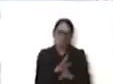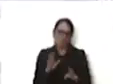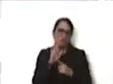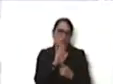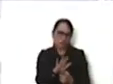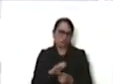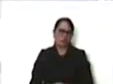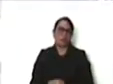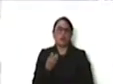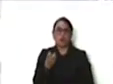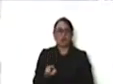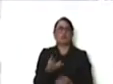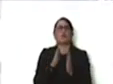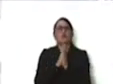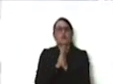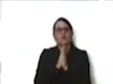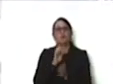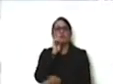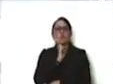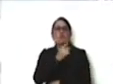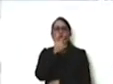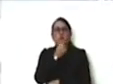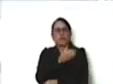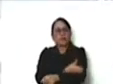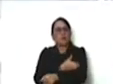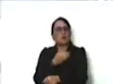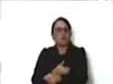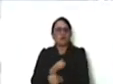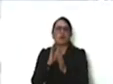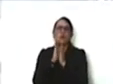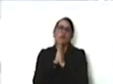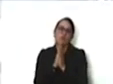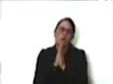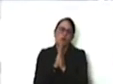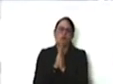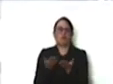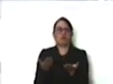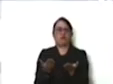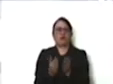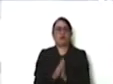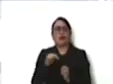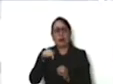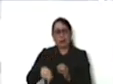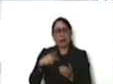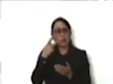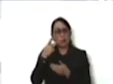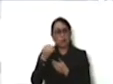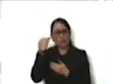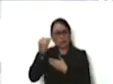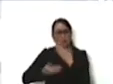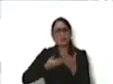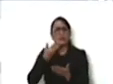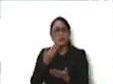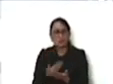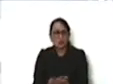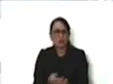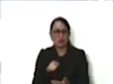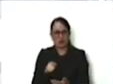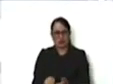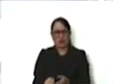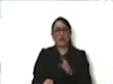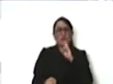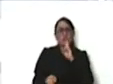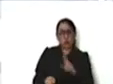le solicito mable mente que me acompañen en este proyecto de resolución revocando la